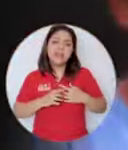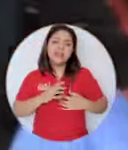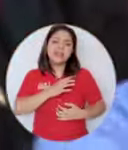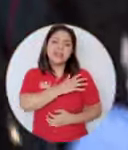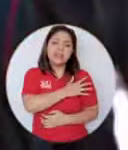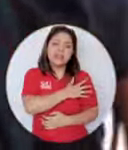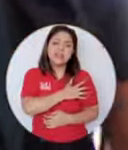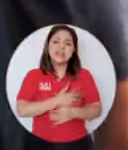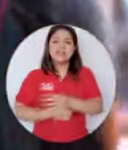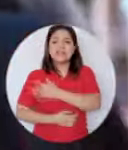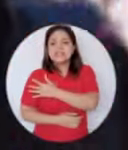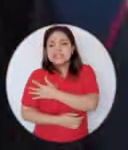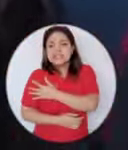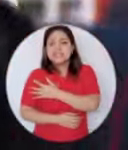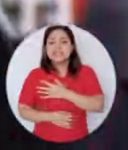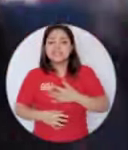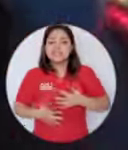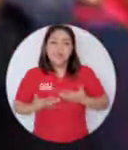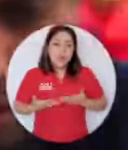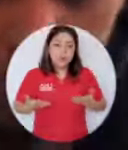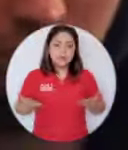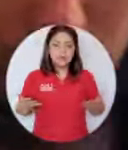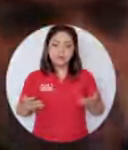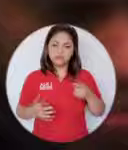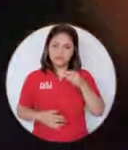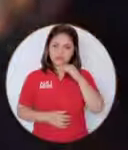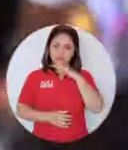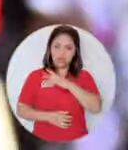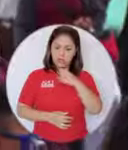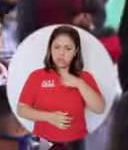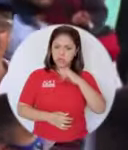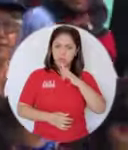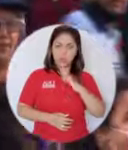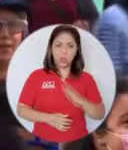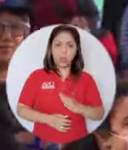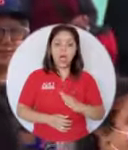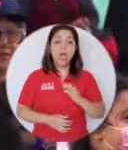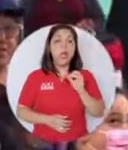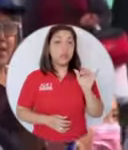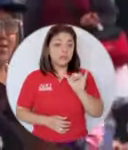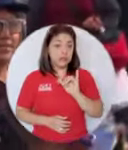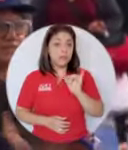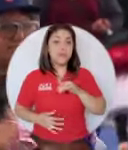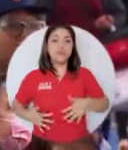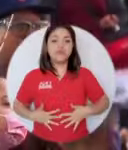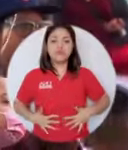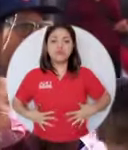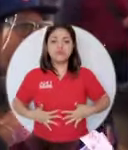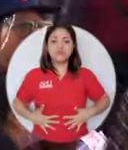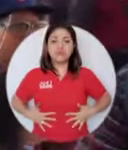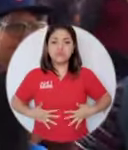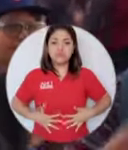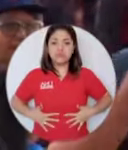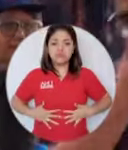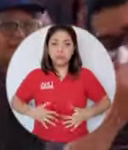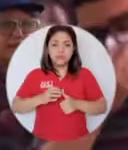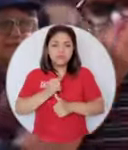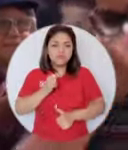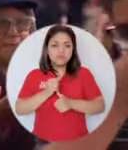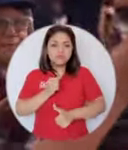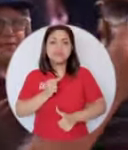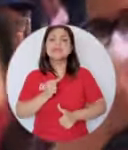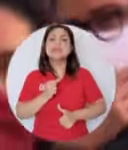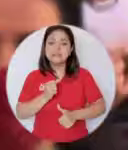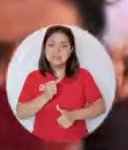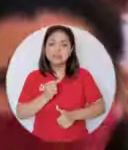articular, cosas por el estilo, que dicen: pero qué raro, ¿y esto por qué? Manifestaciones digestivas también. Manifestaciones digestivas también,